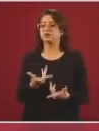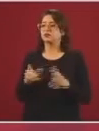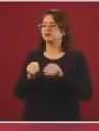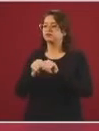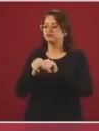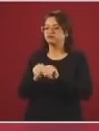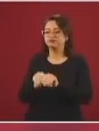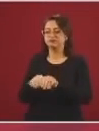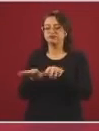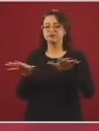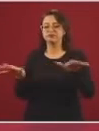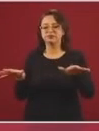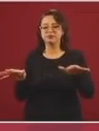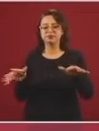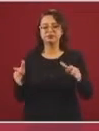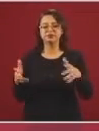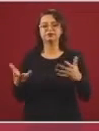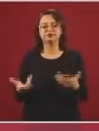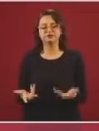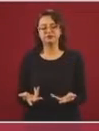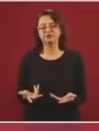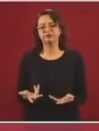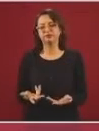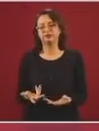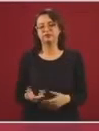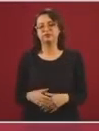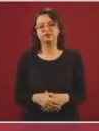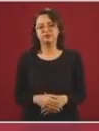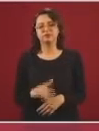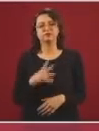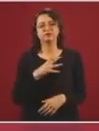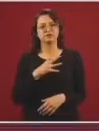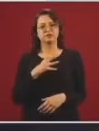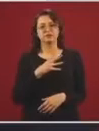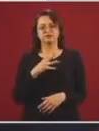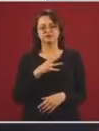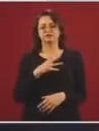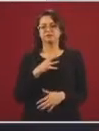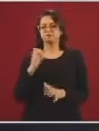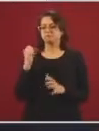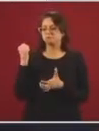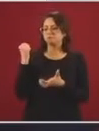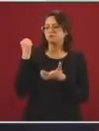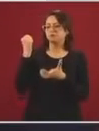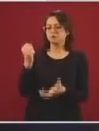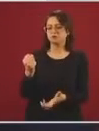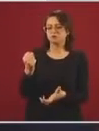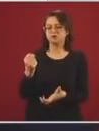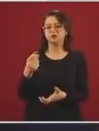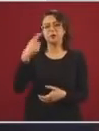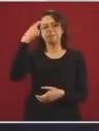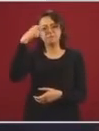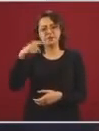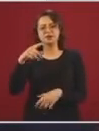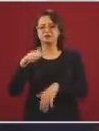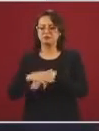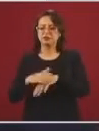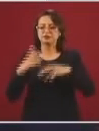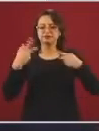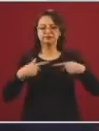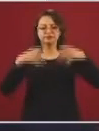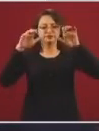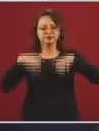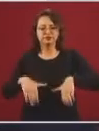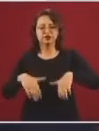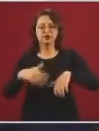Puedo decir que se tienen ya los fondos para la contratación de más